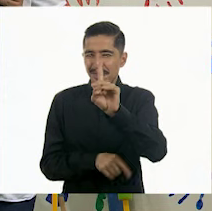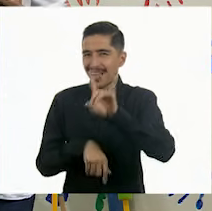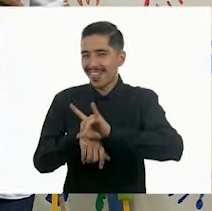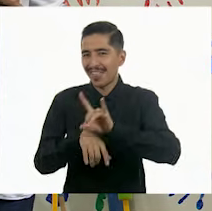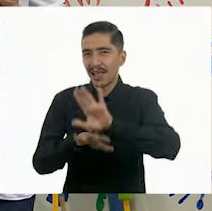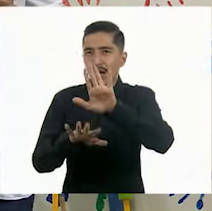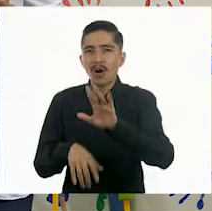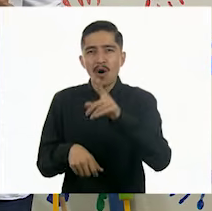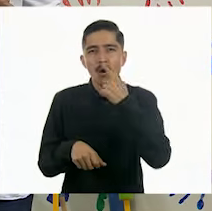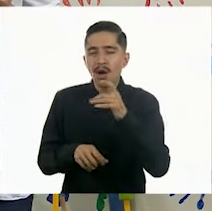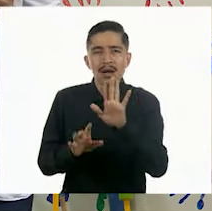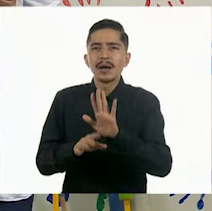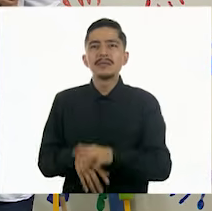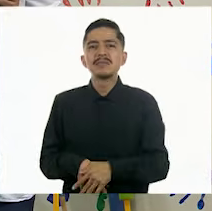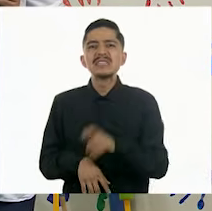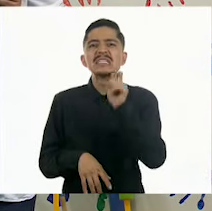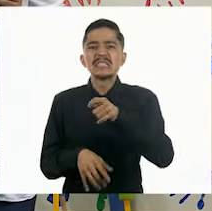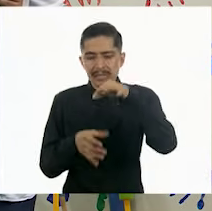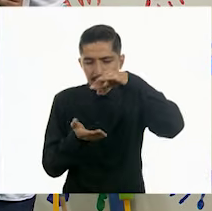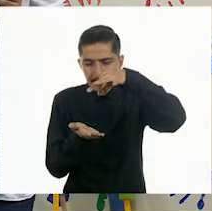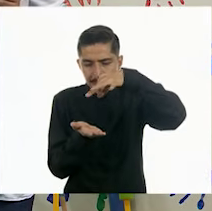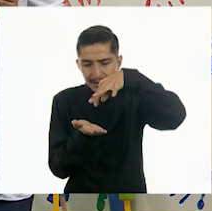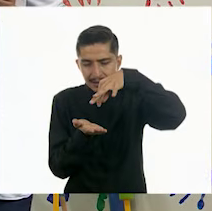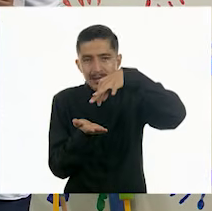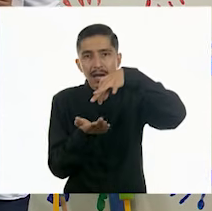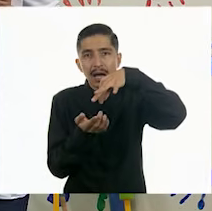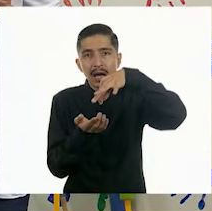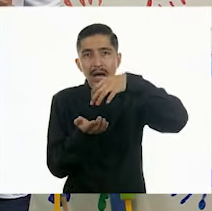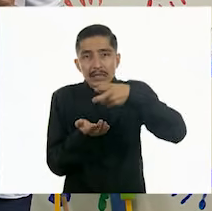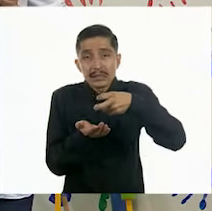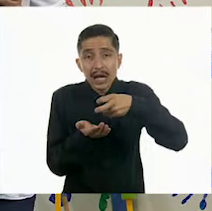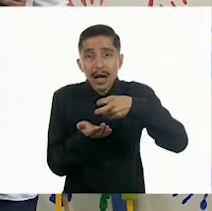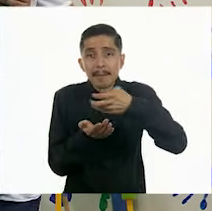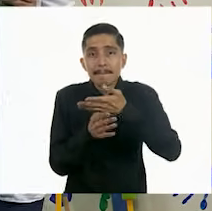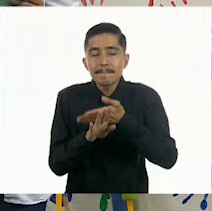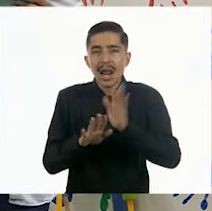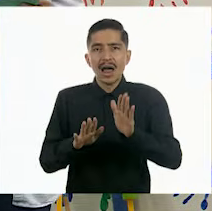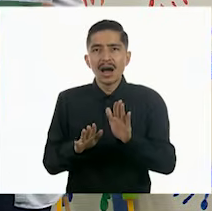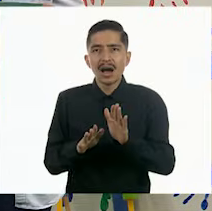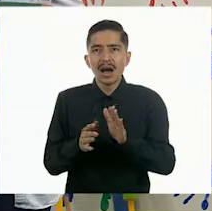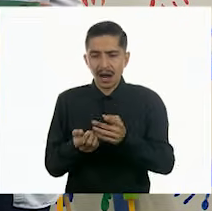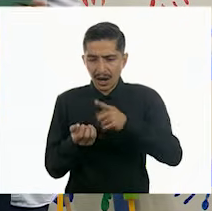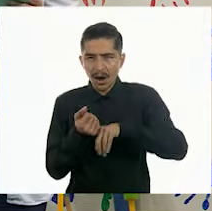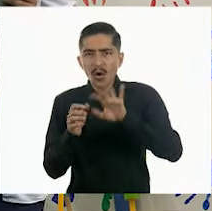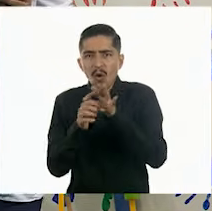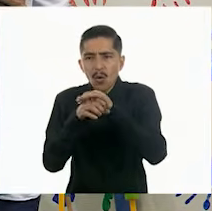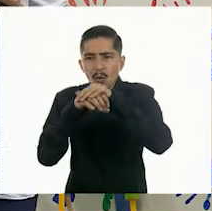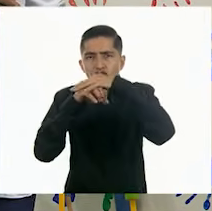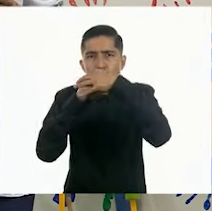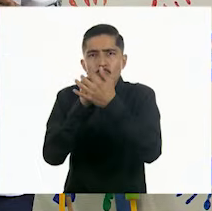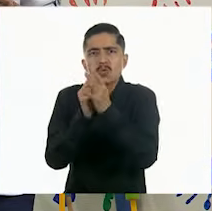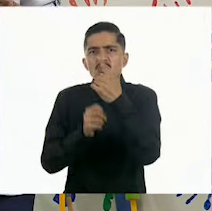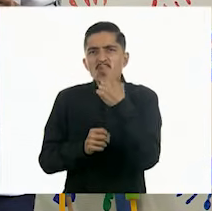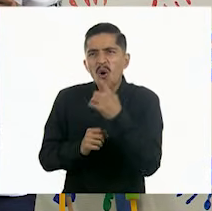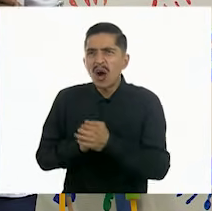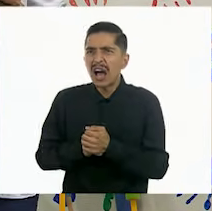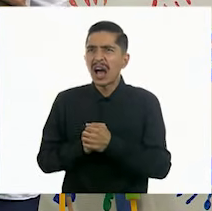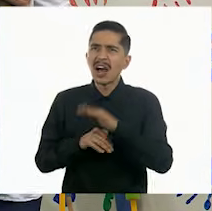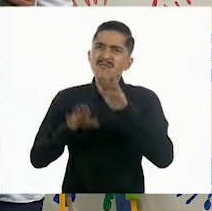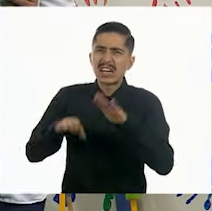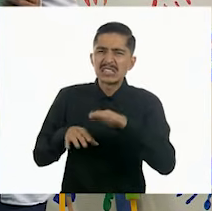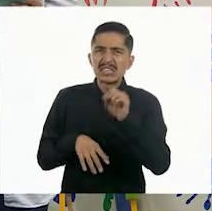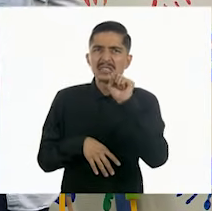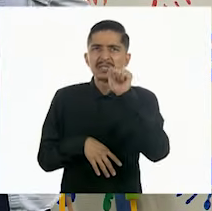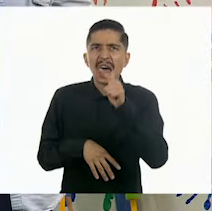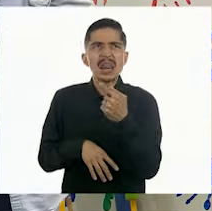rojo. Ah, no. Es una semilla blanca. ¿Semilla blanca? Está cubierta con una capa marrón roja. Ah, ya voy entendiendo. A veces es salada